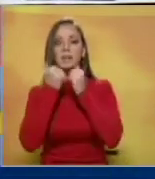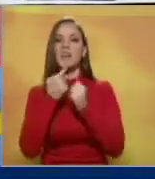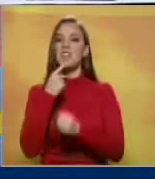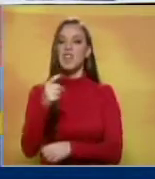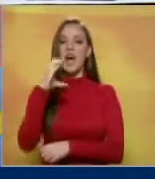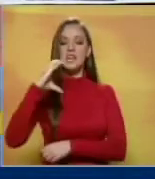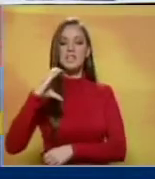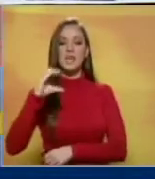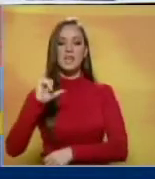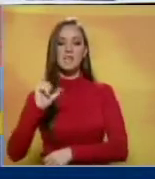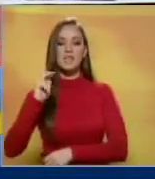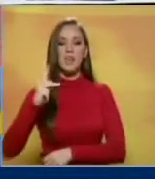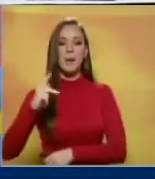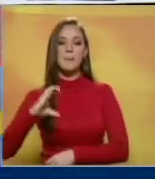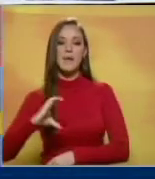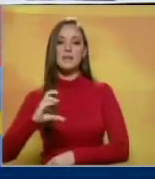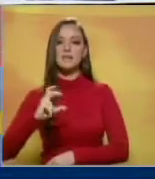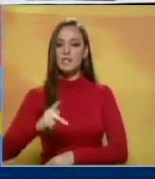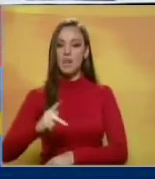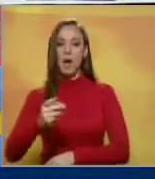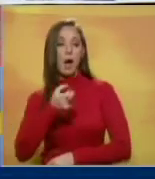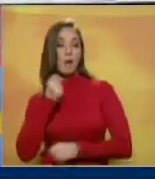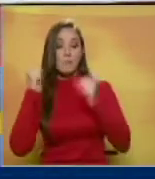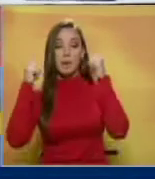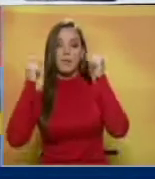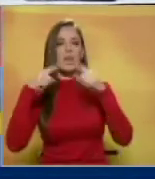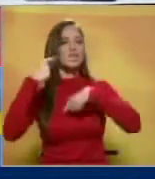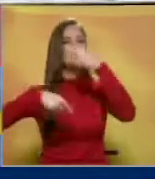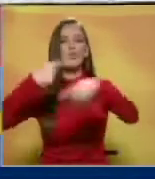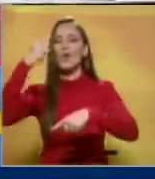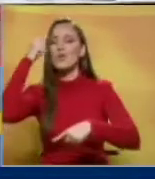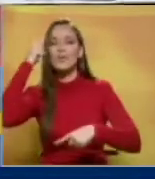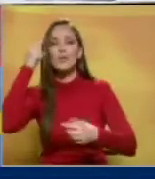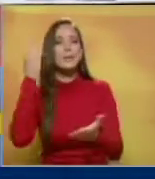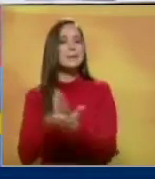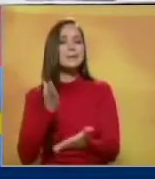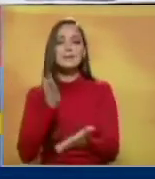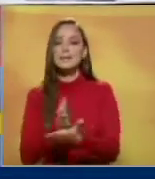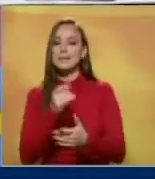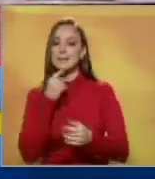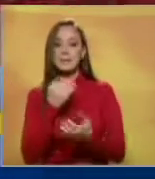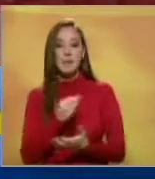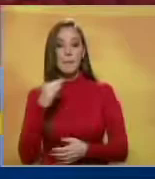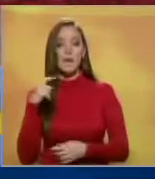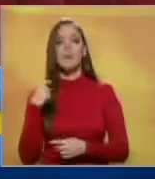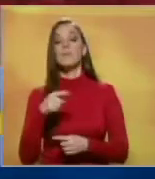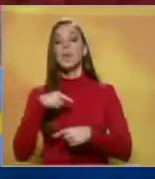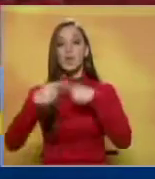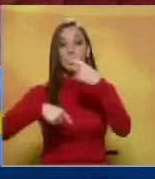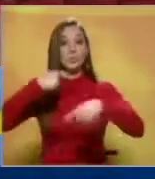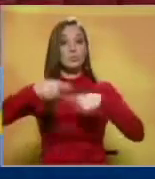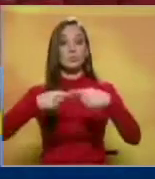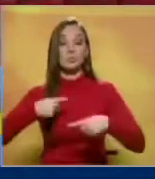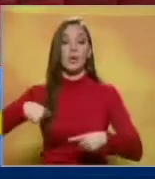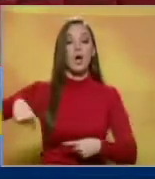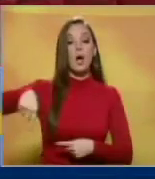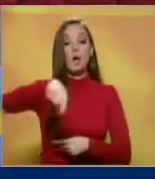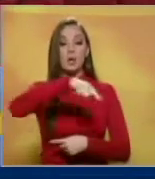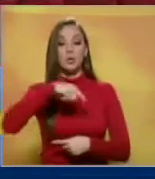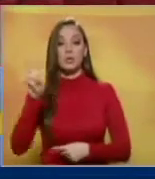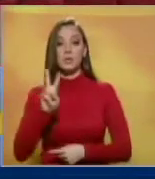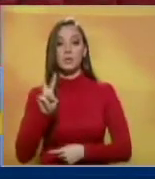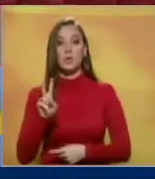presenta maravilla porque eso es todos los días del mundo sabe en todo el territorio nacional debemos que ir a un proceso de desarme